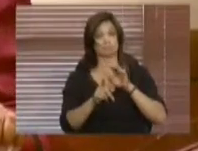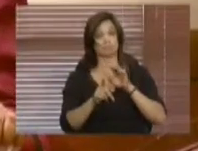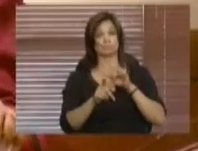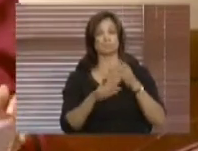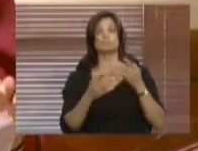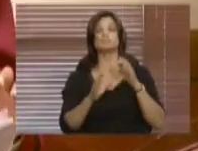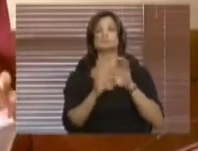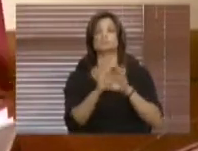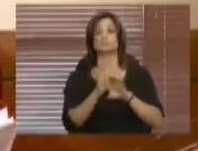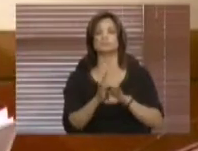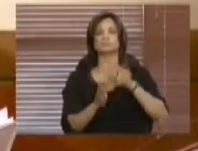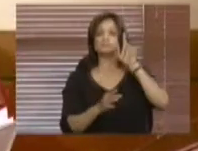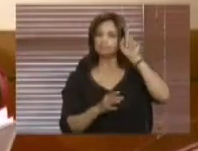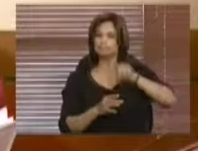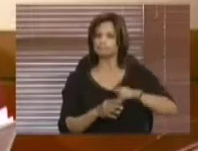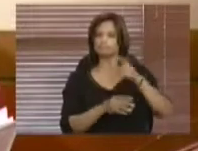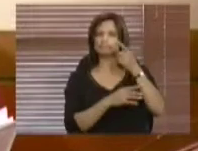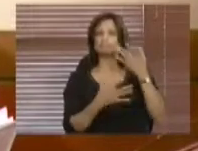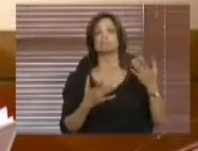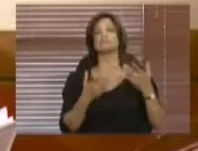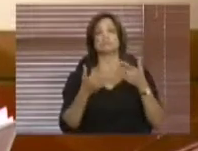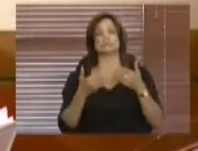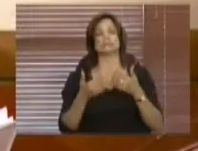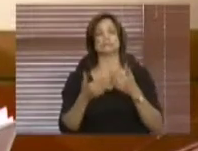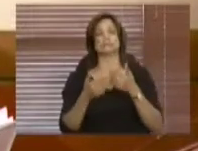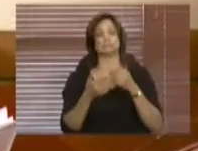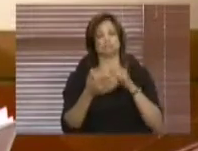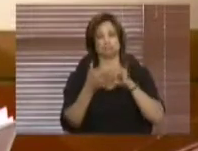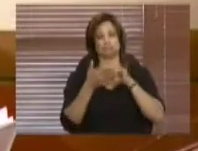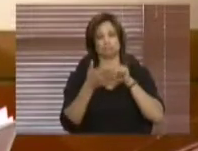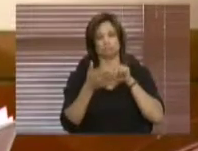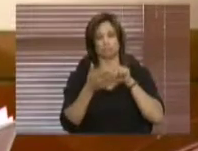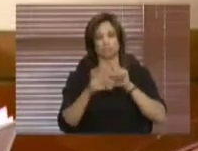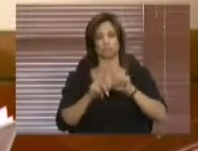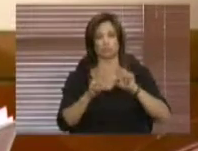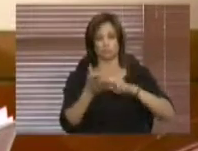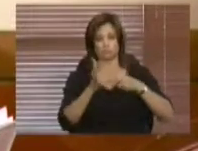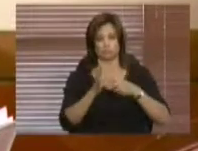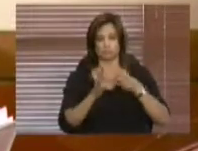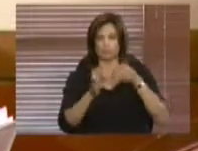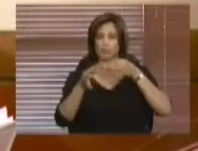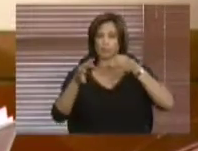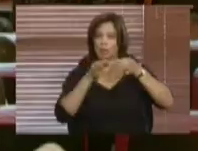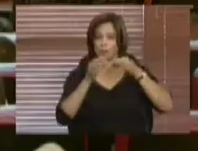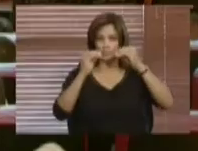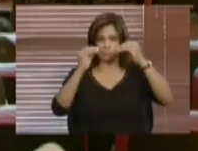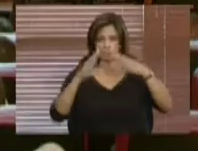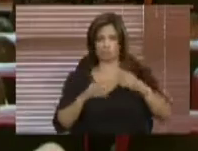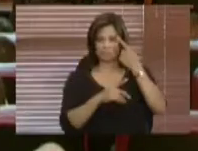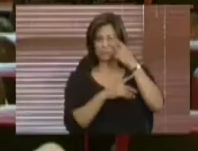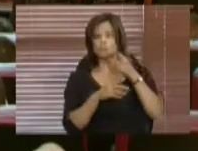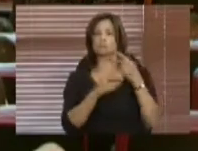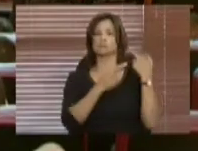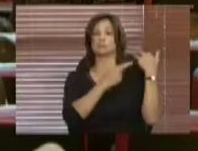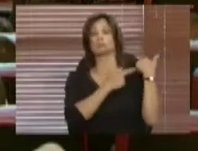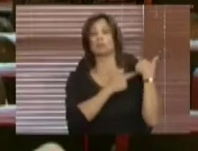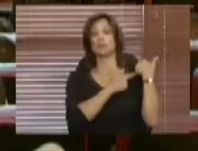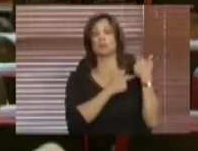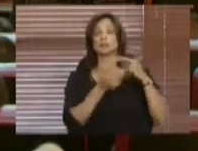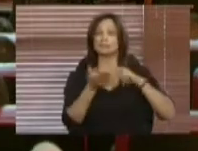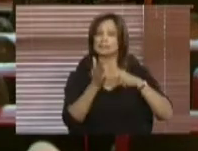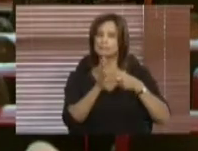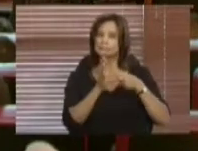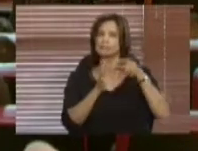La Constitución debe ser desentrañada en su significado para los pedagogos y sus tareas, lo